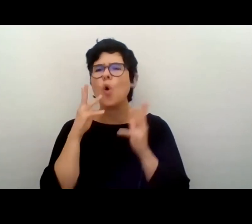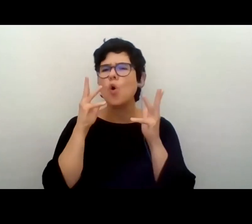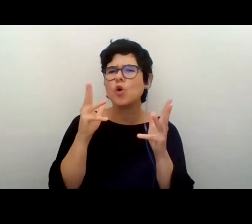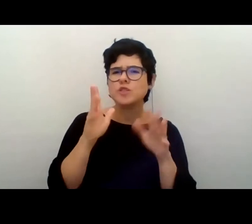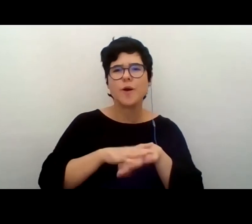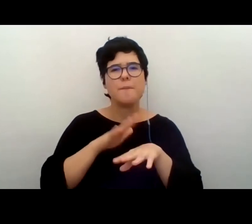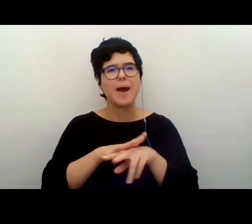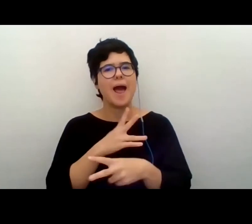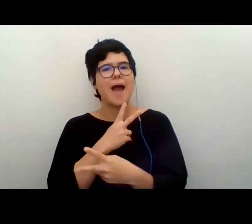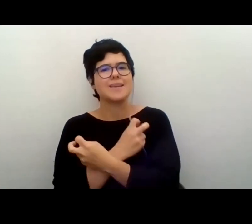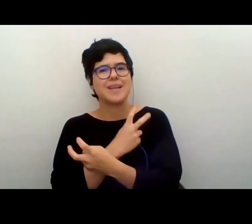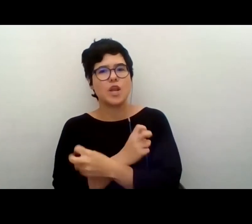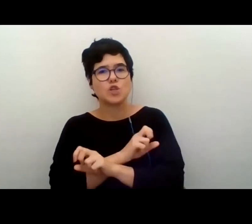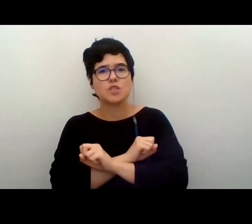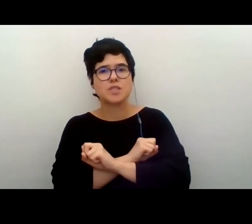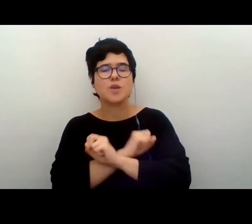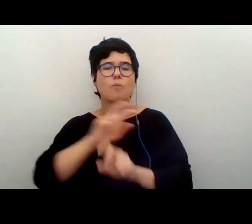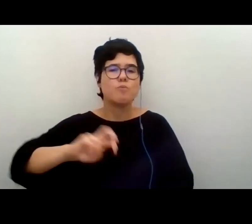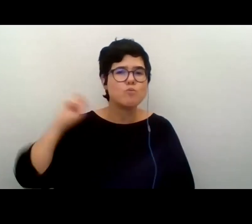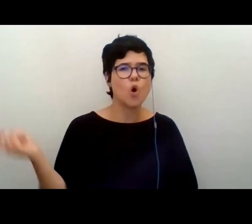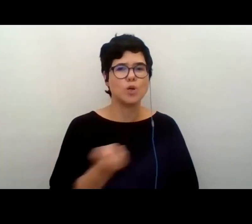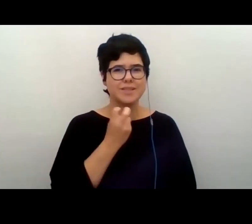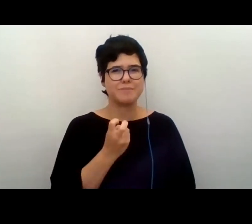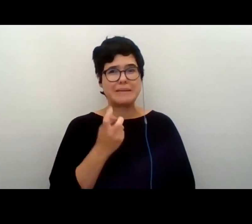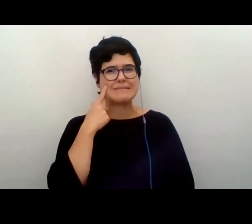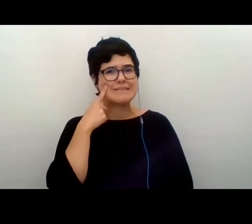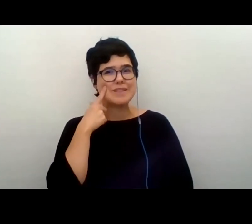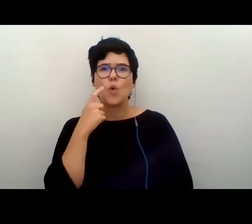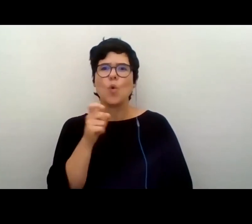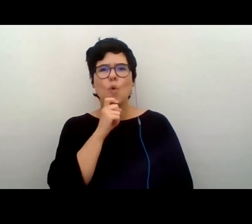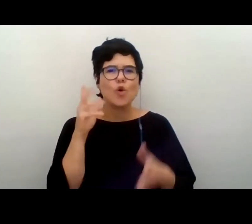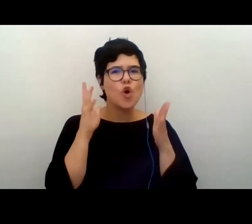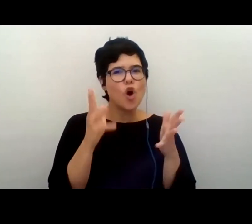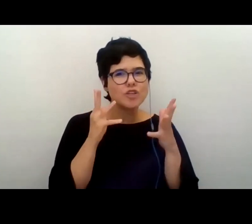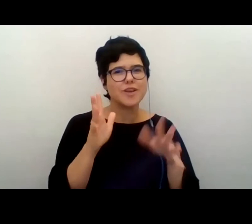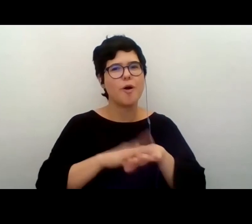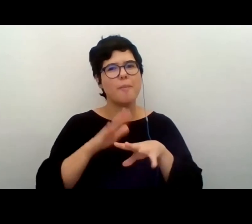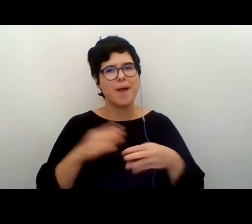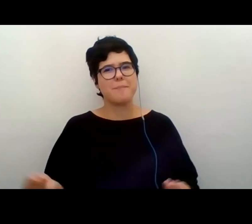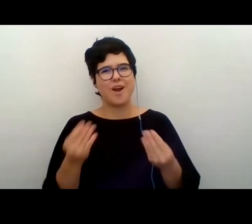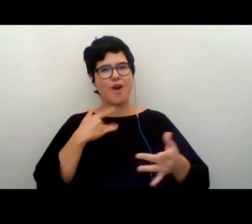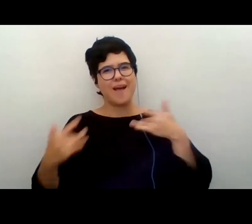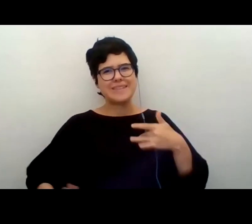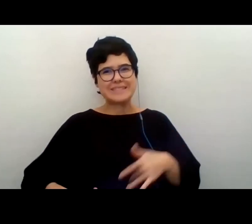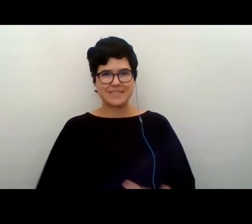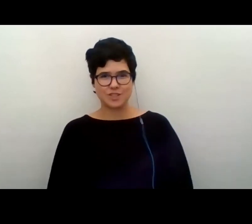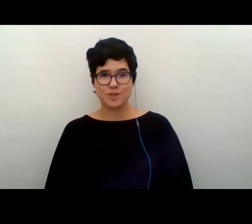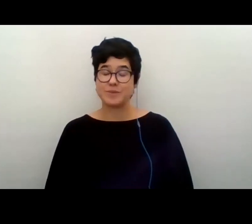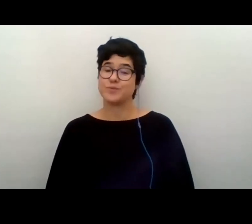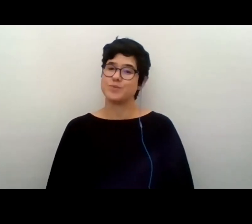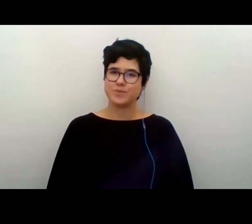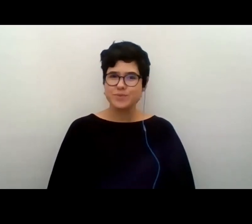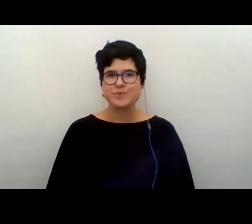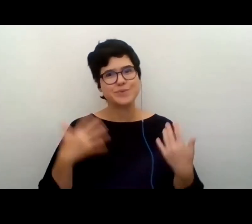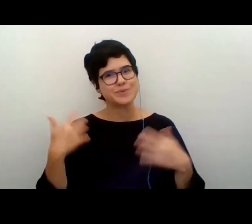esclerosis múltiple? Uf, madre mía. Sí, ¿verdad? Vale, vale. No, la enfermedad, o sea, la